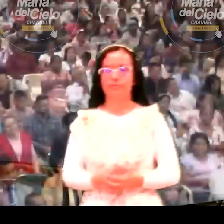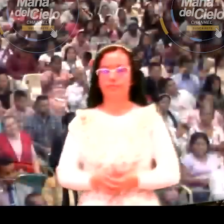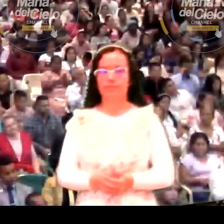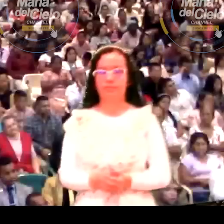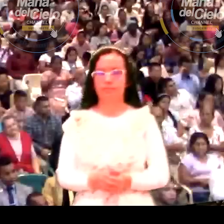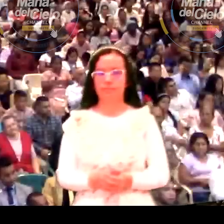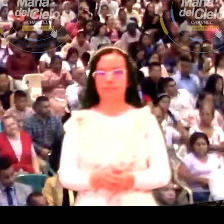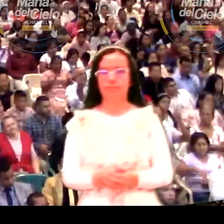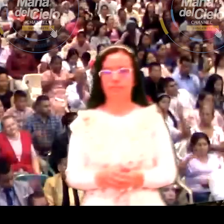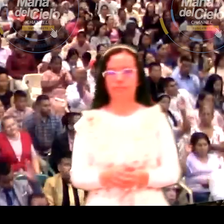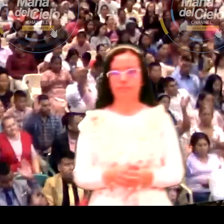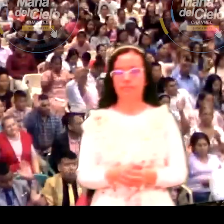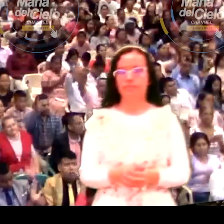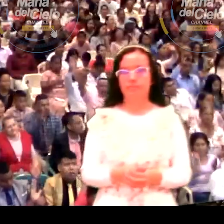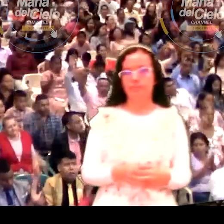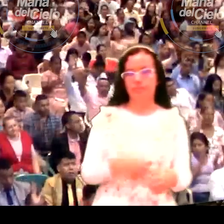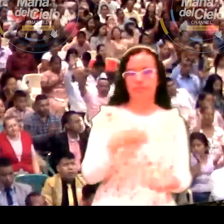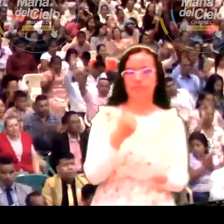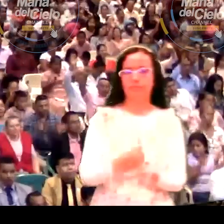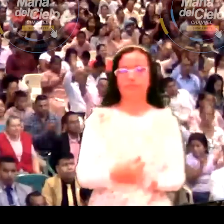¿Cuántos lo creen? Por favor, digan amén.